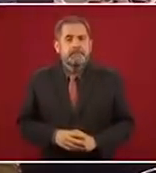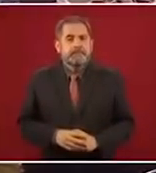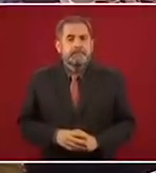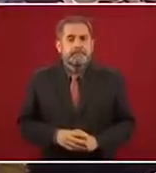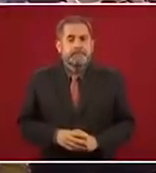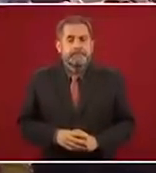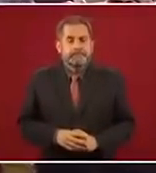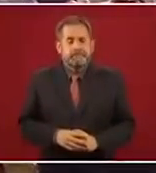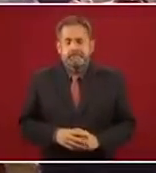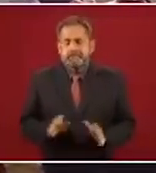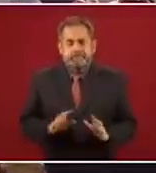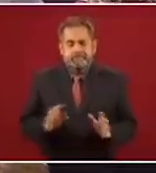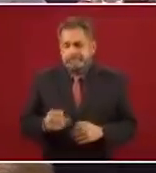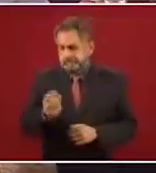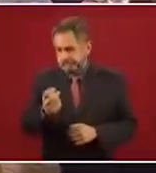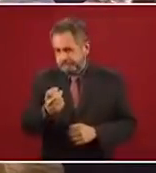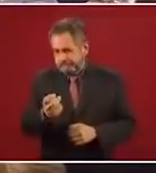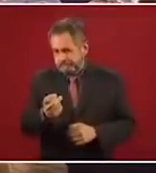Eso